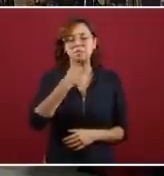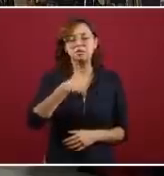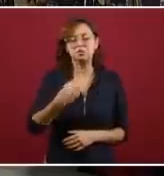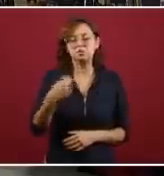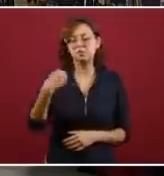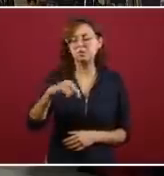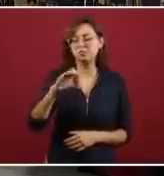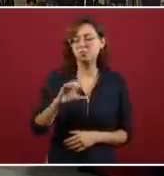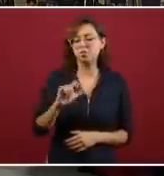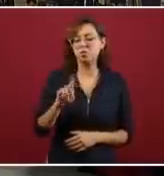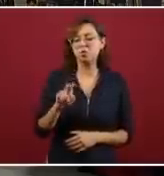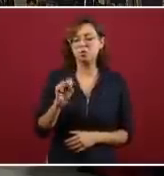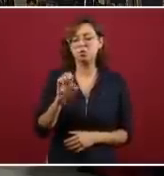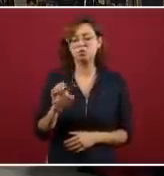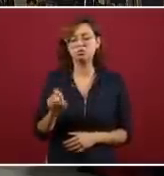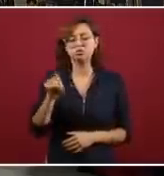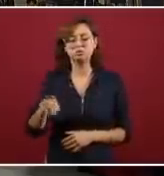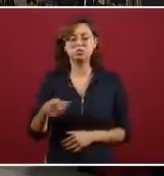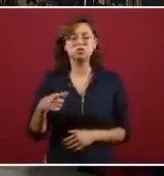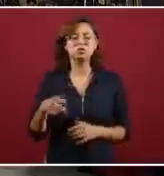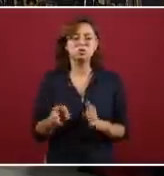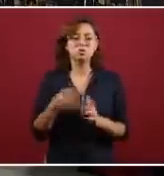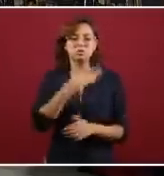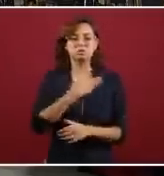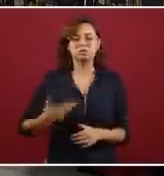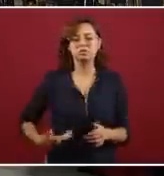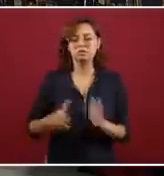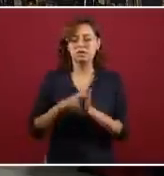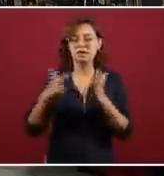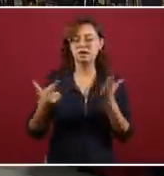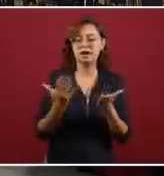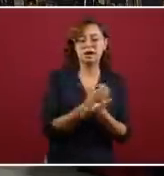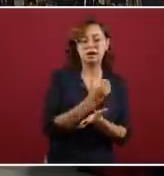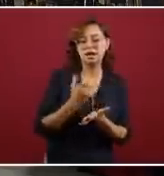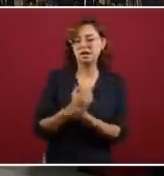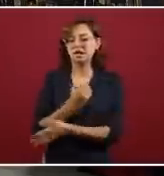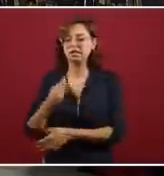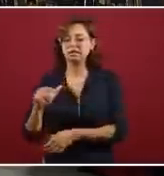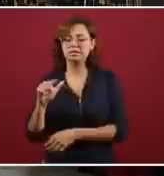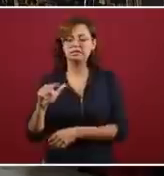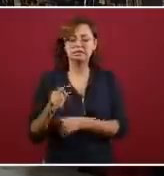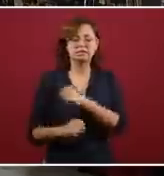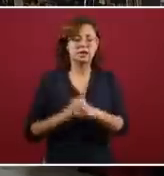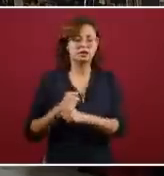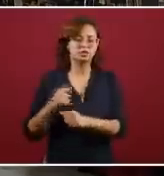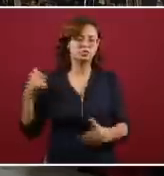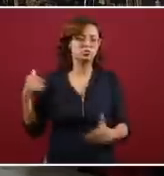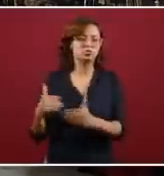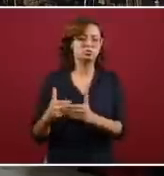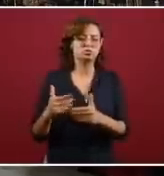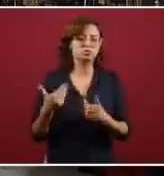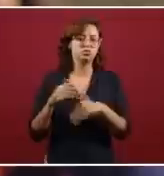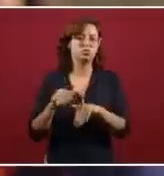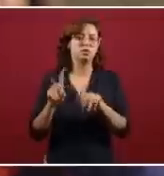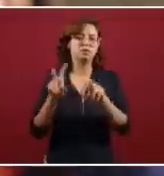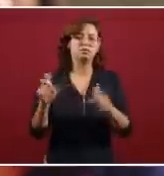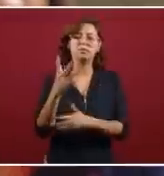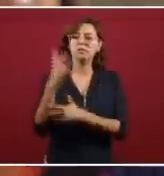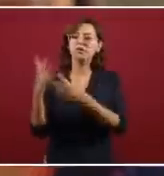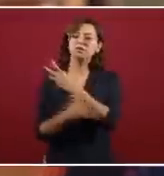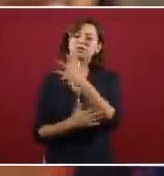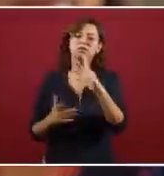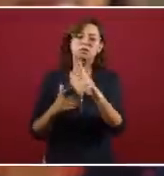Hermann, soy presidente de la revista Ganar Ganar, ya lleva más de 17 años publicando exclusivamente sobre responsabilidad social y